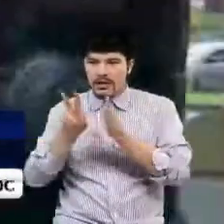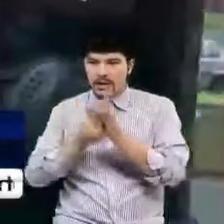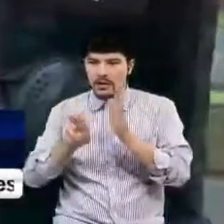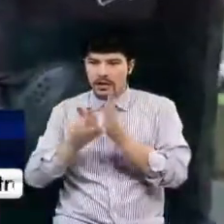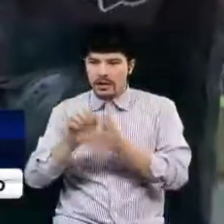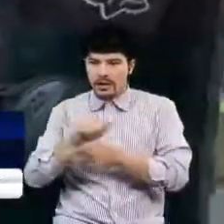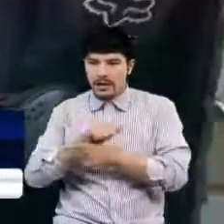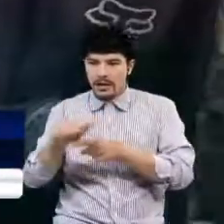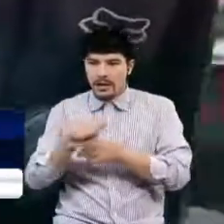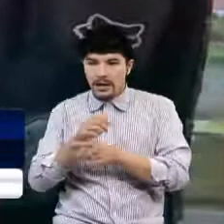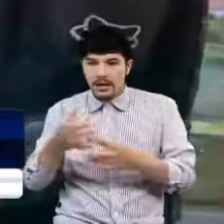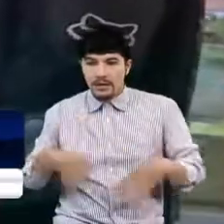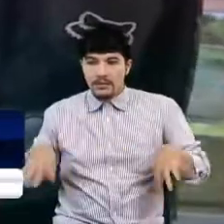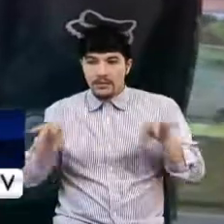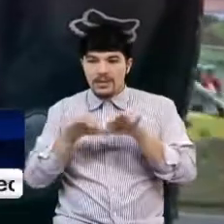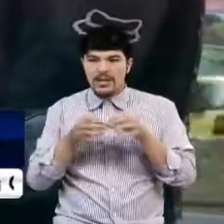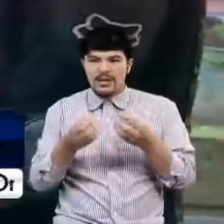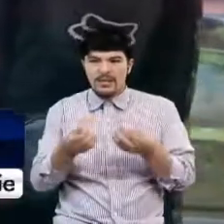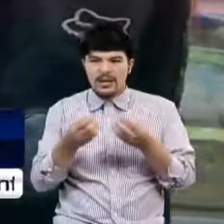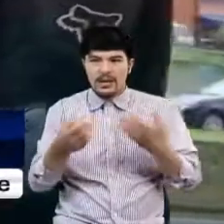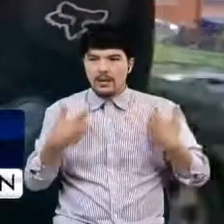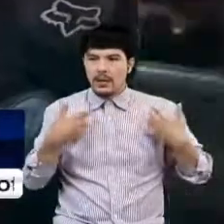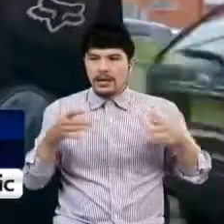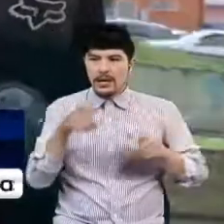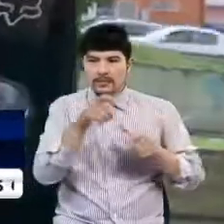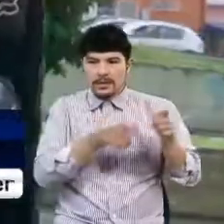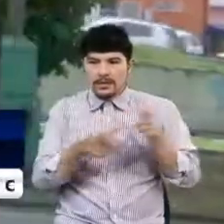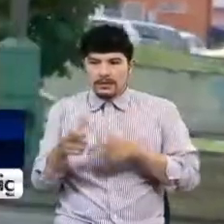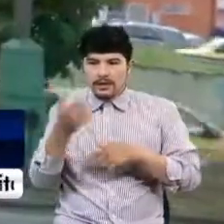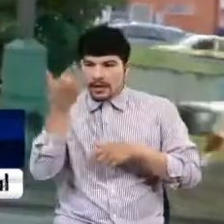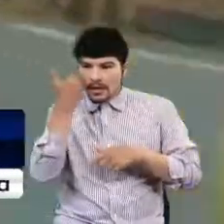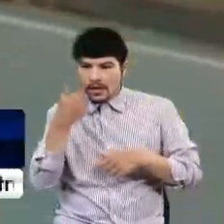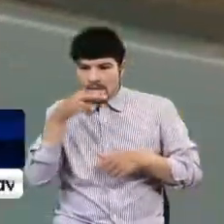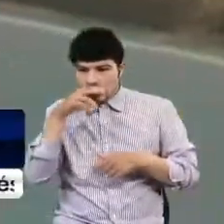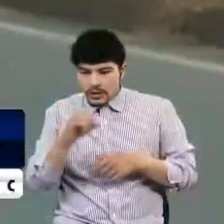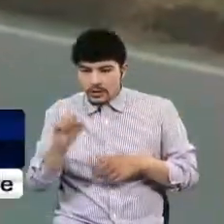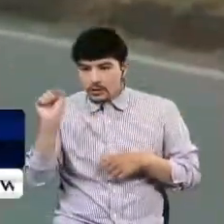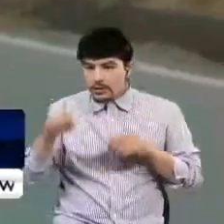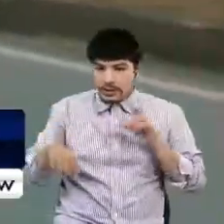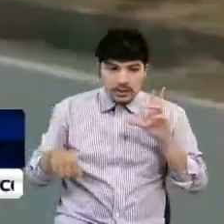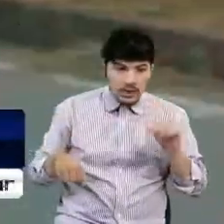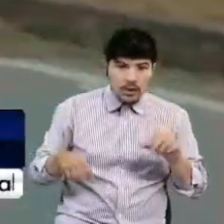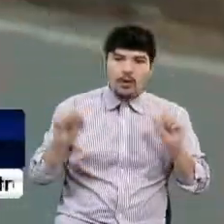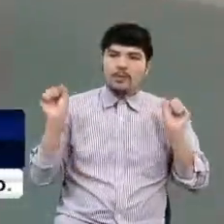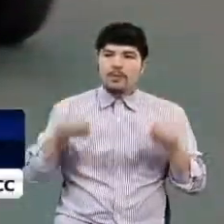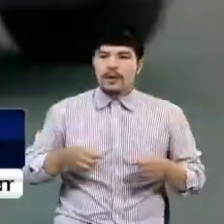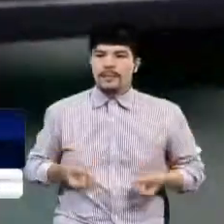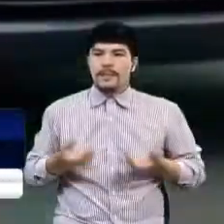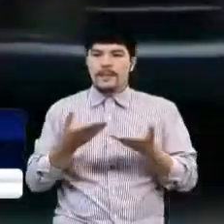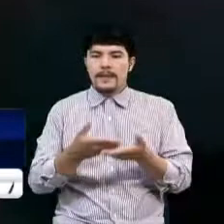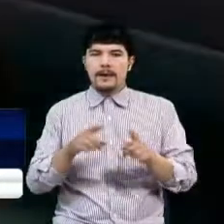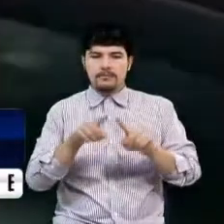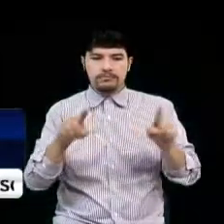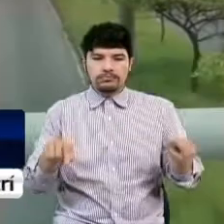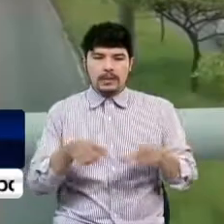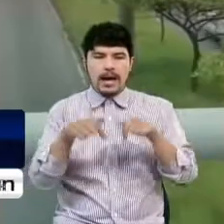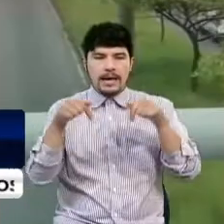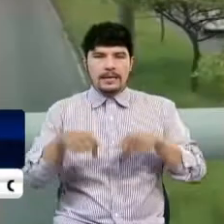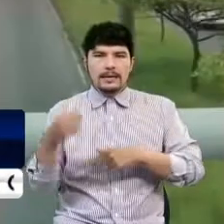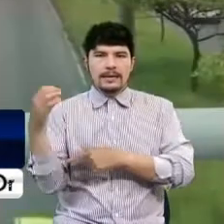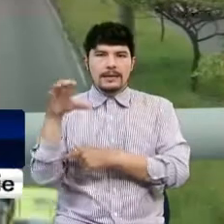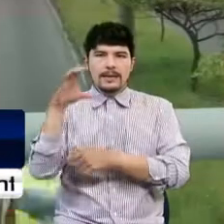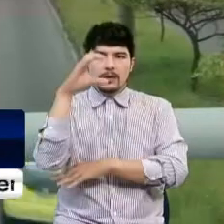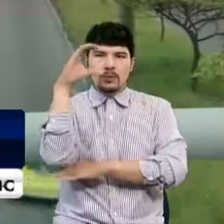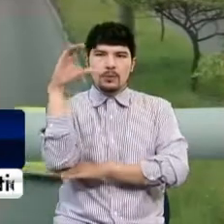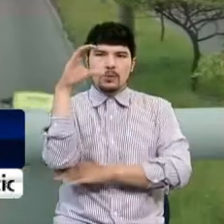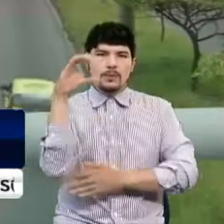indispensables en la actualidad para que cualquier persona sea menor de edad o no puede adquirir licencia de conducción en el país